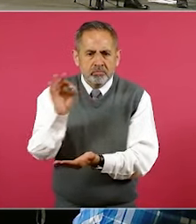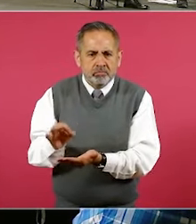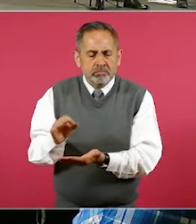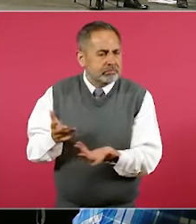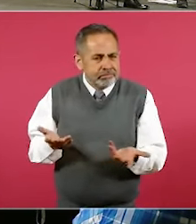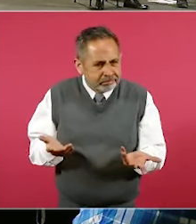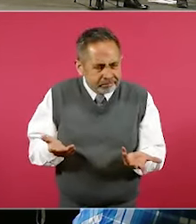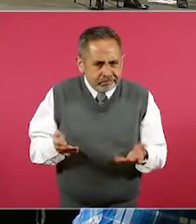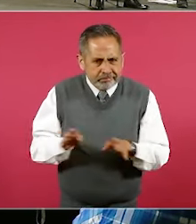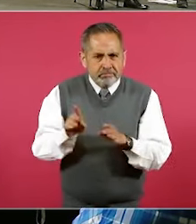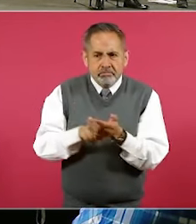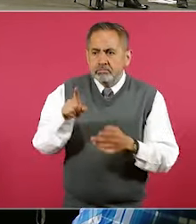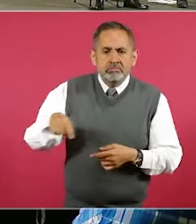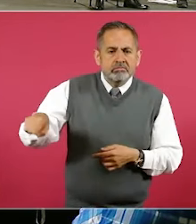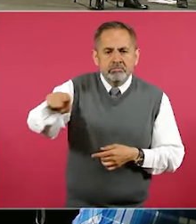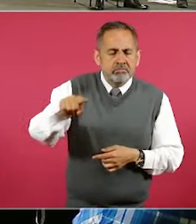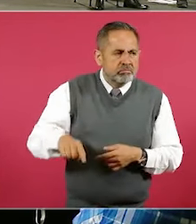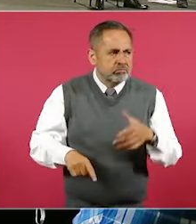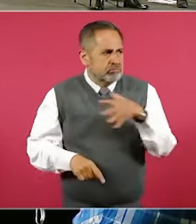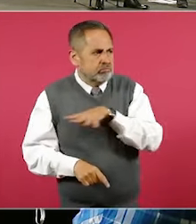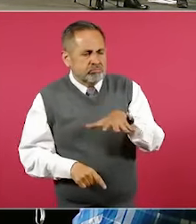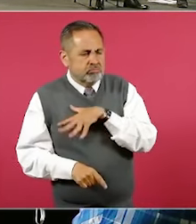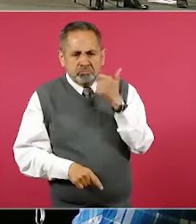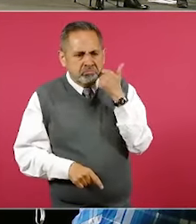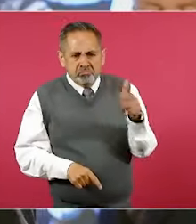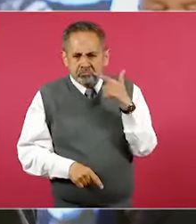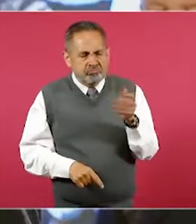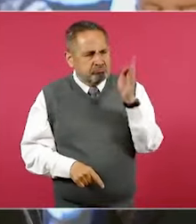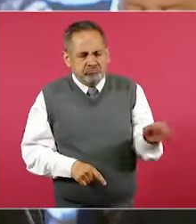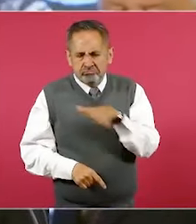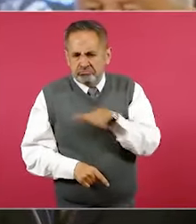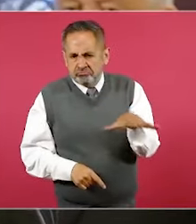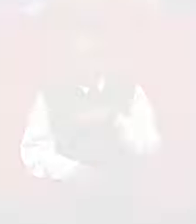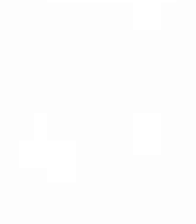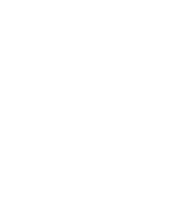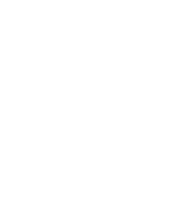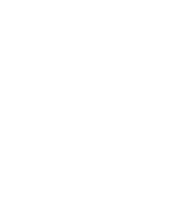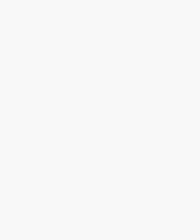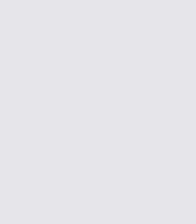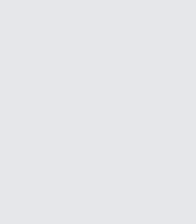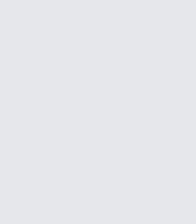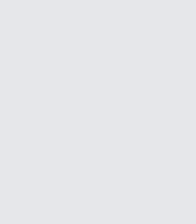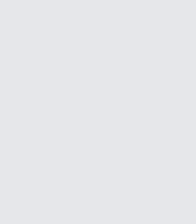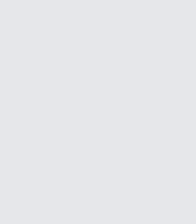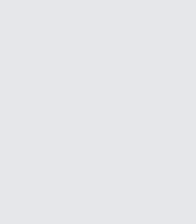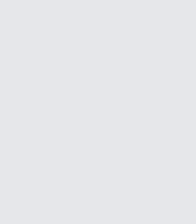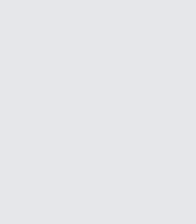muestra de que los comuneros y ejidatarios no querían la privatización, no aceptaron las nuevas leyes de Salinas.